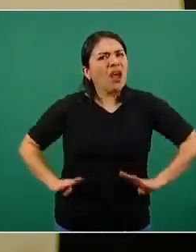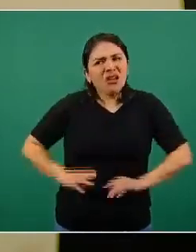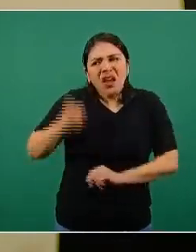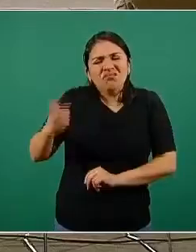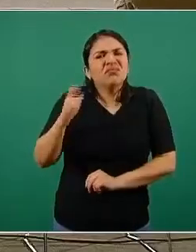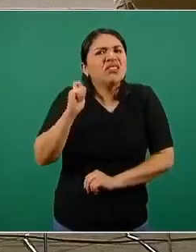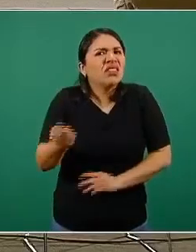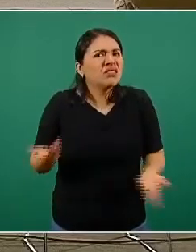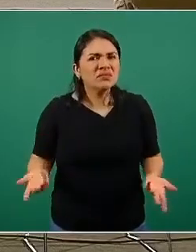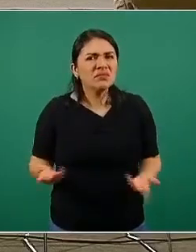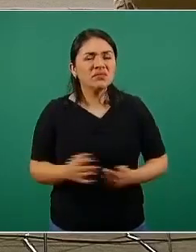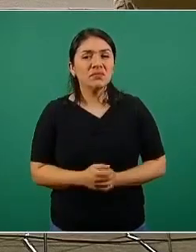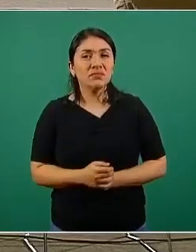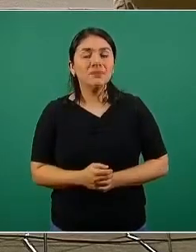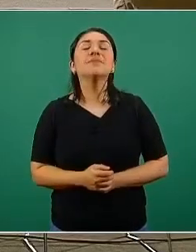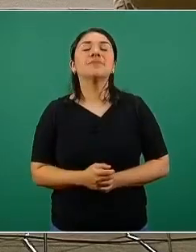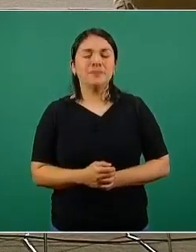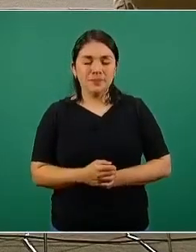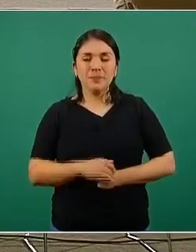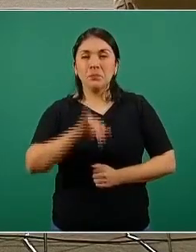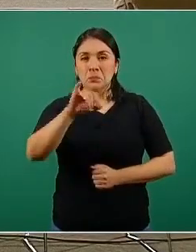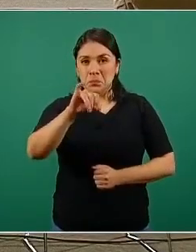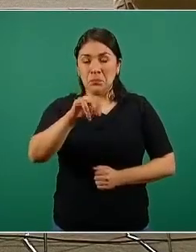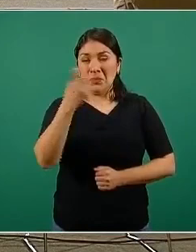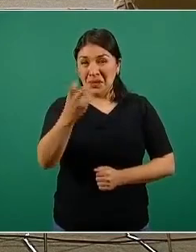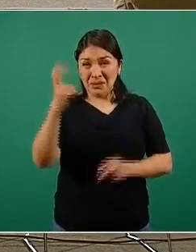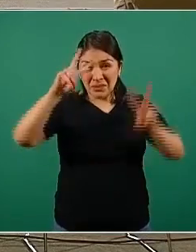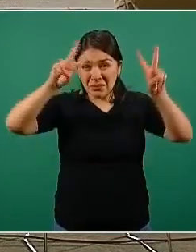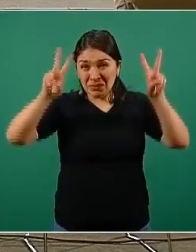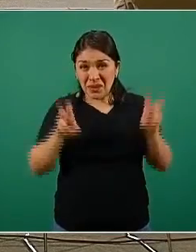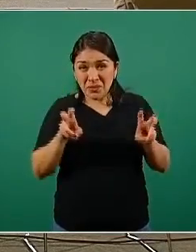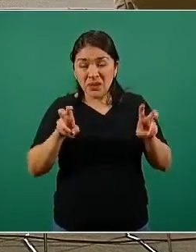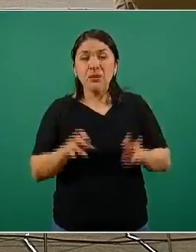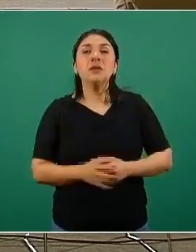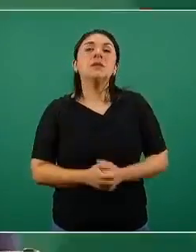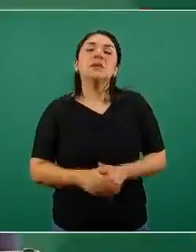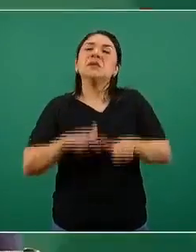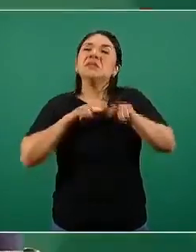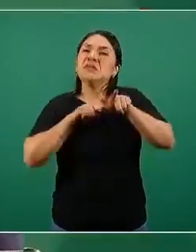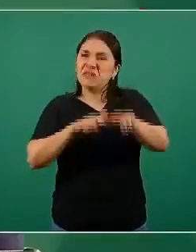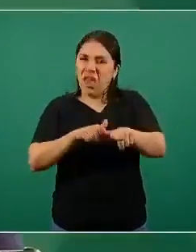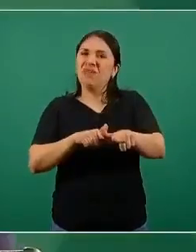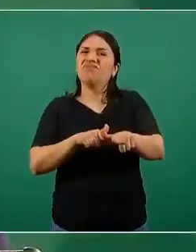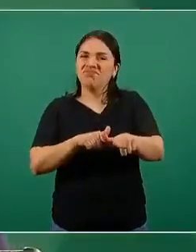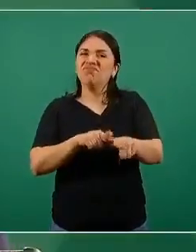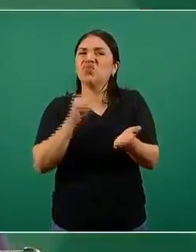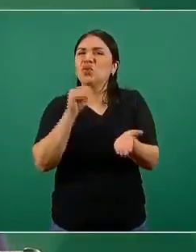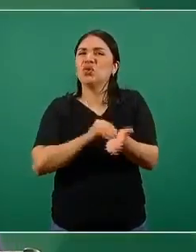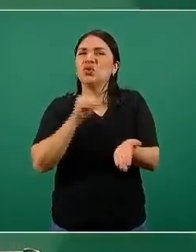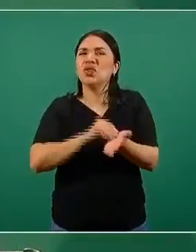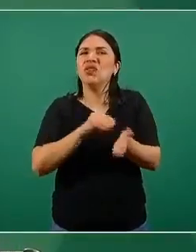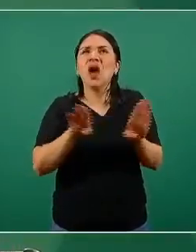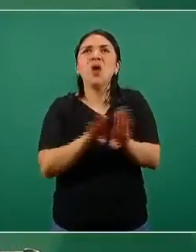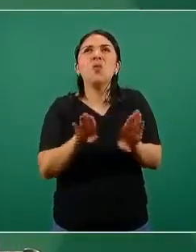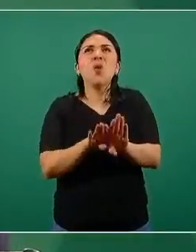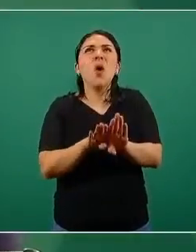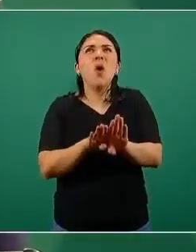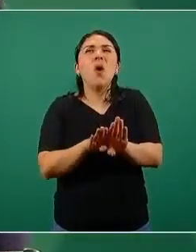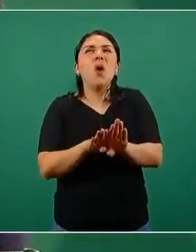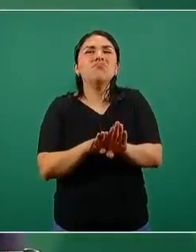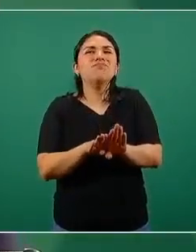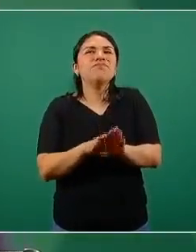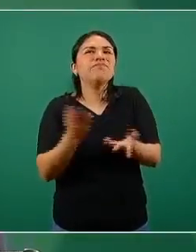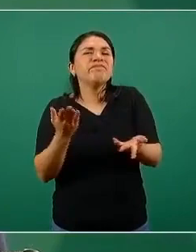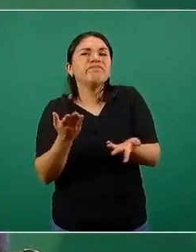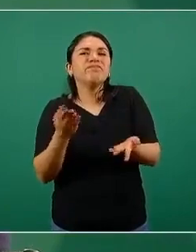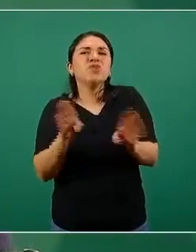pruebas. Sí, esto es un tema que sigue un poco yo creo que sigue en discusión un